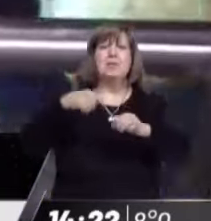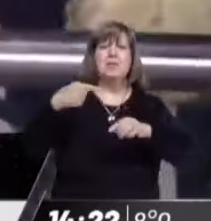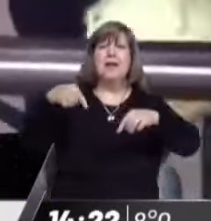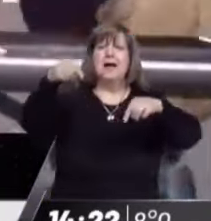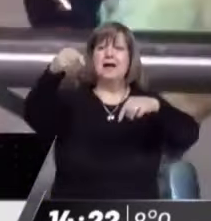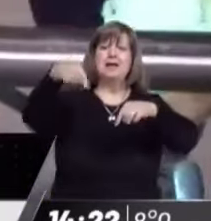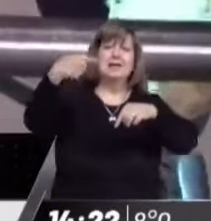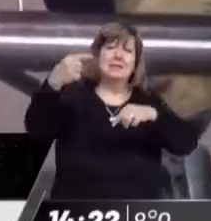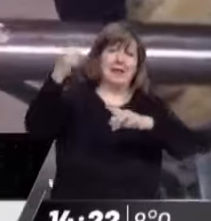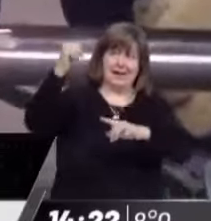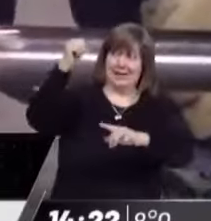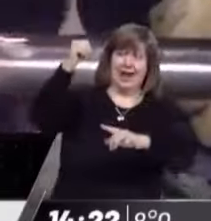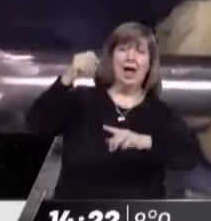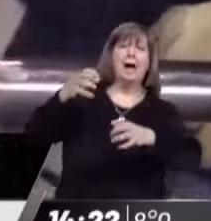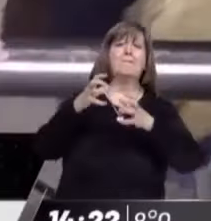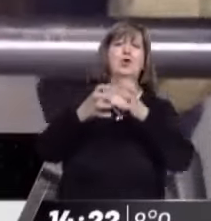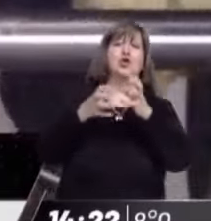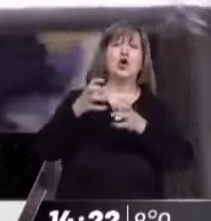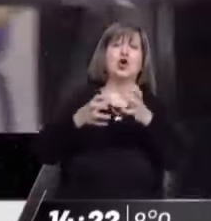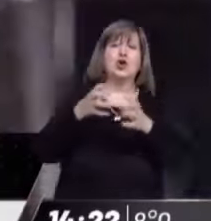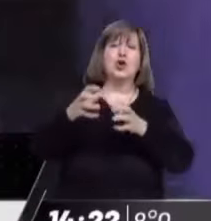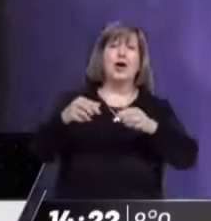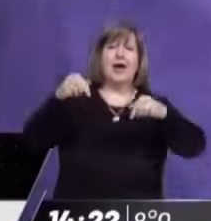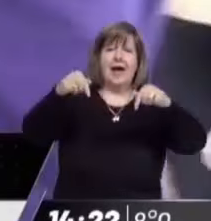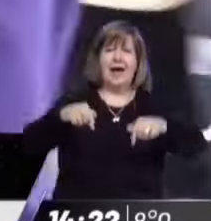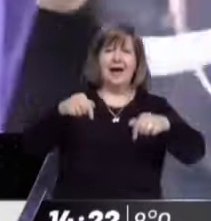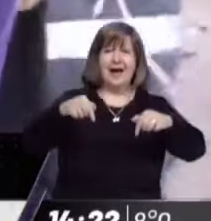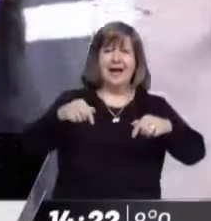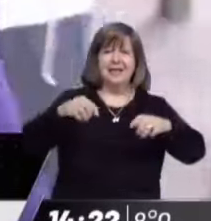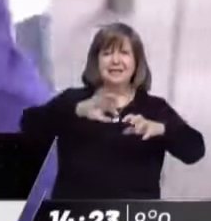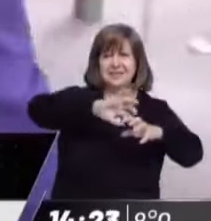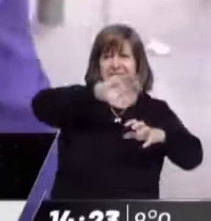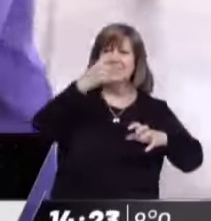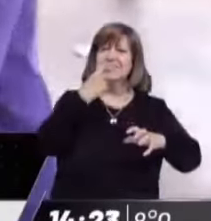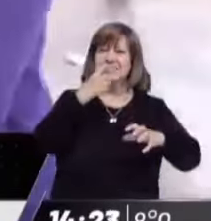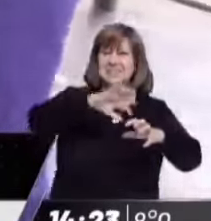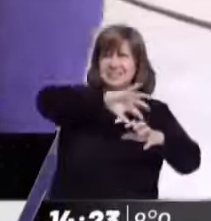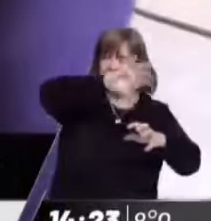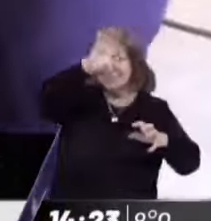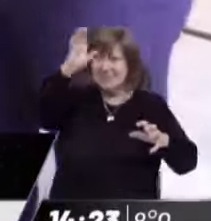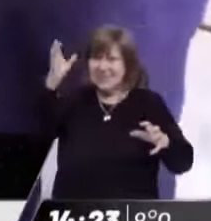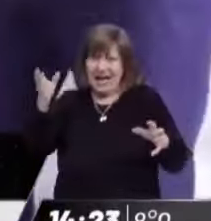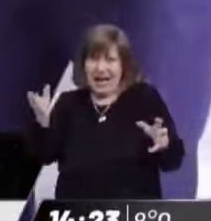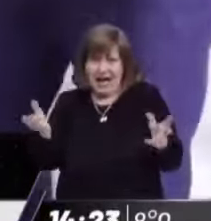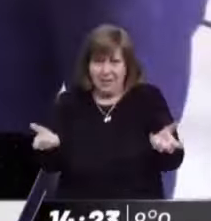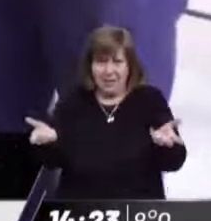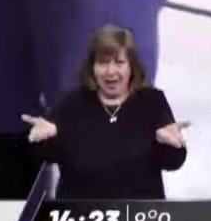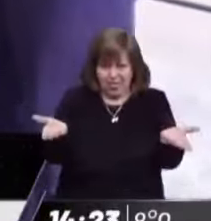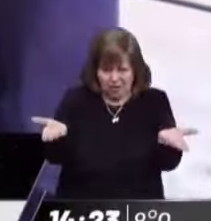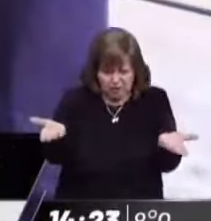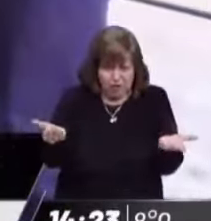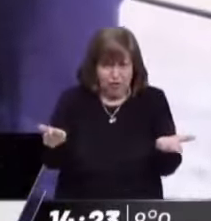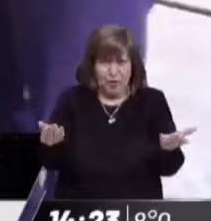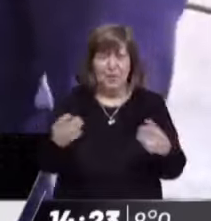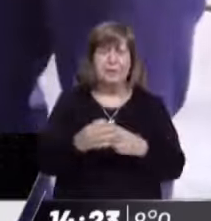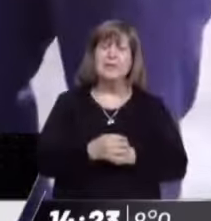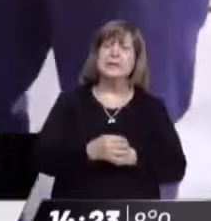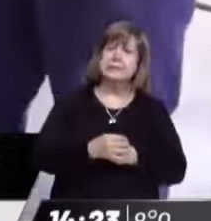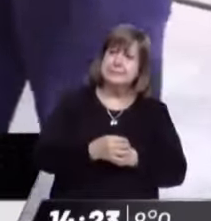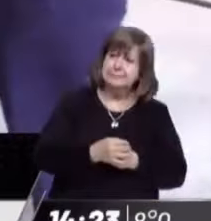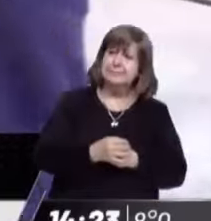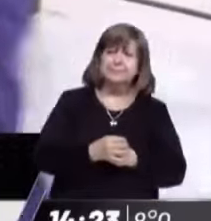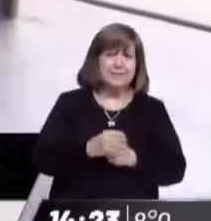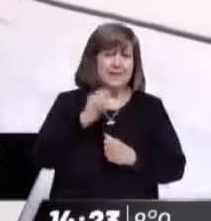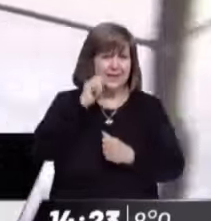en mecánica, en la parte de automotores. Eso es para poder trabajar con los motores y el armado de los motores. Fíjate una cosa,